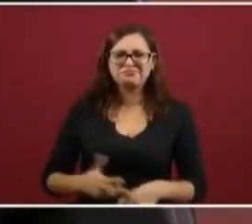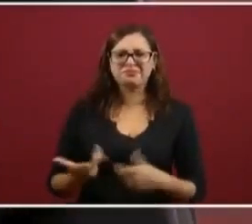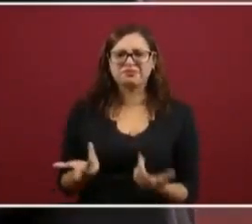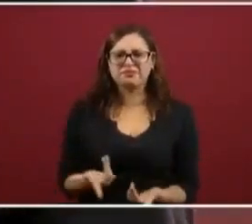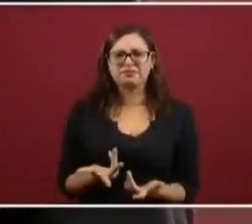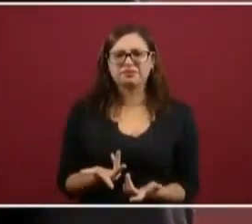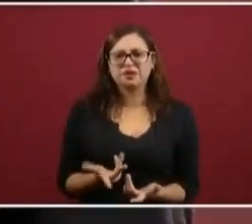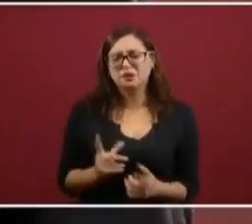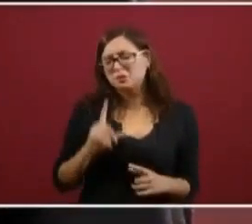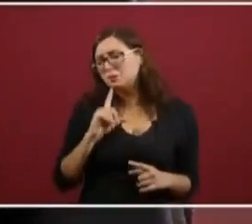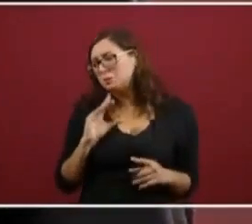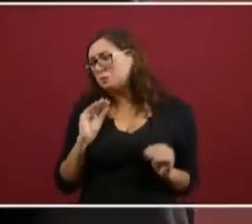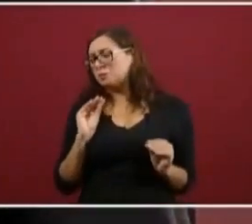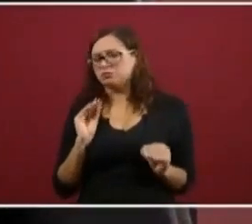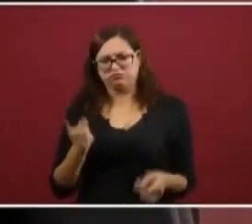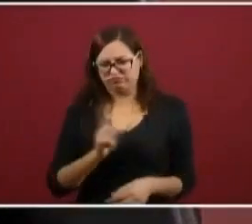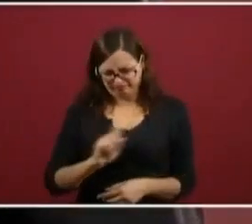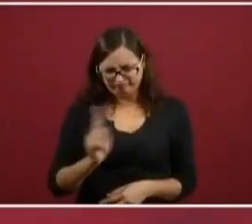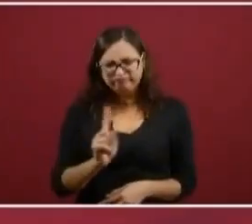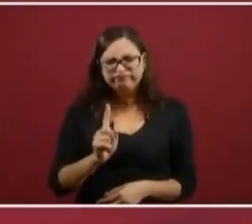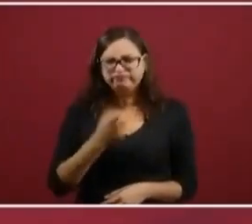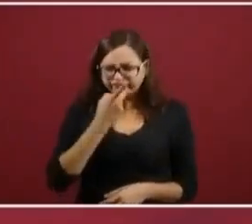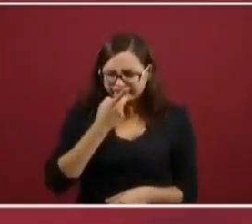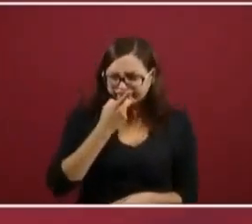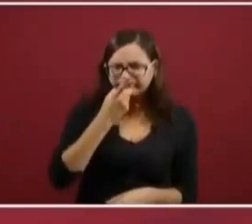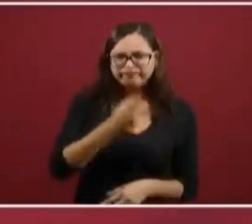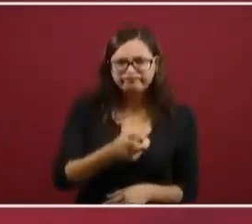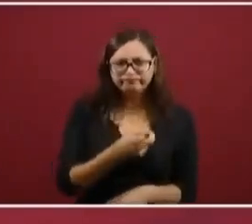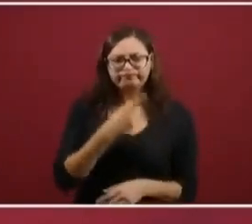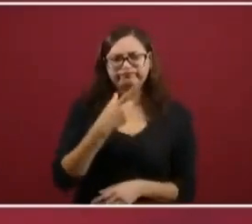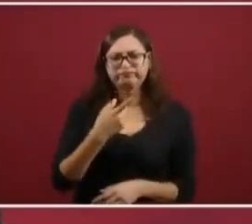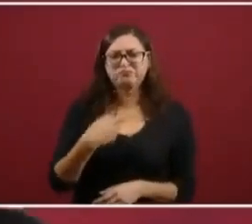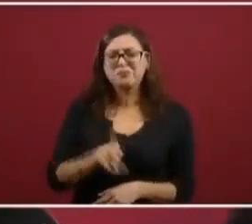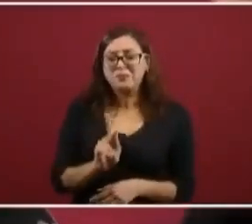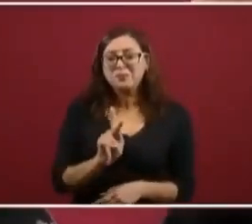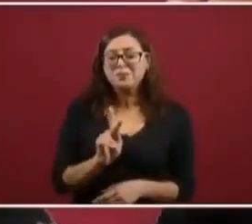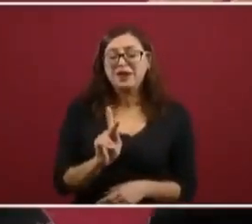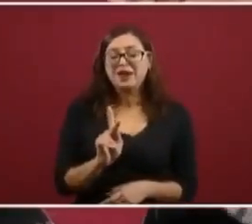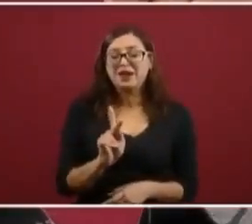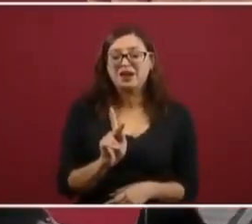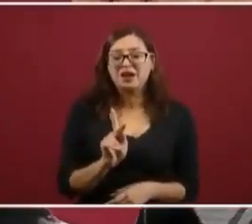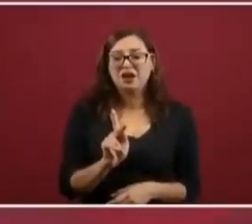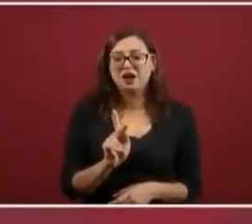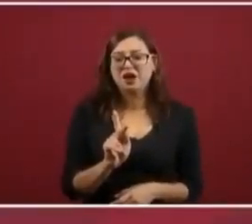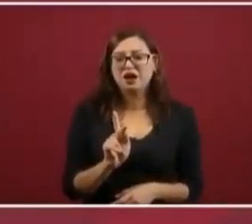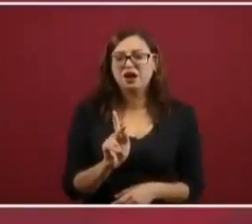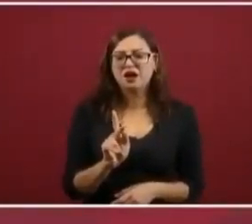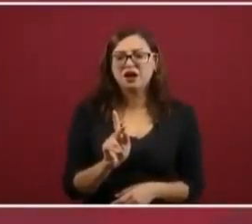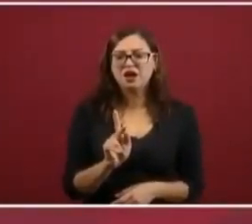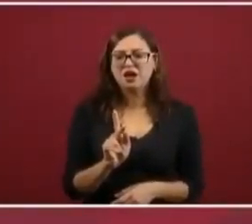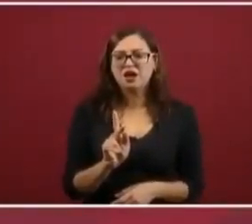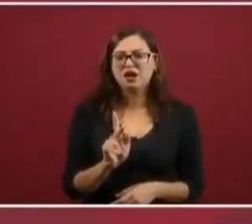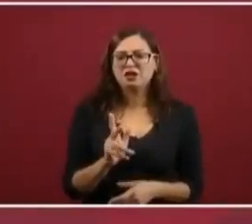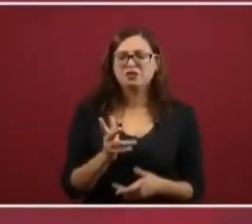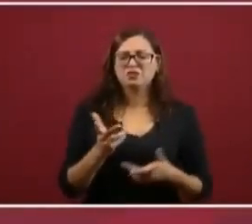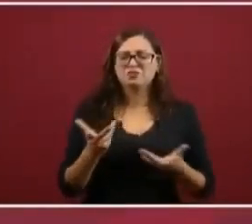quedarnos callados en eso pero no